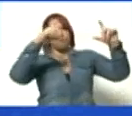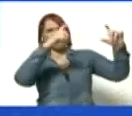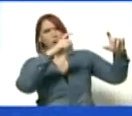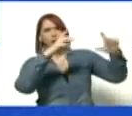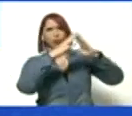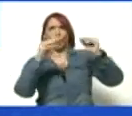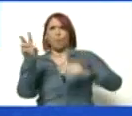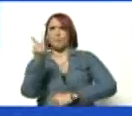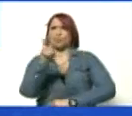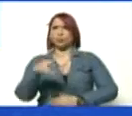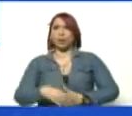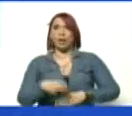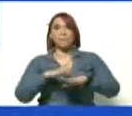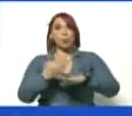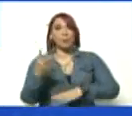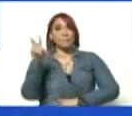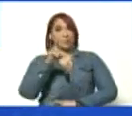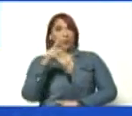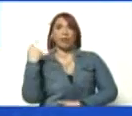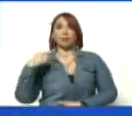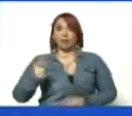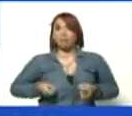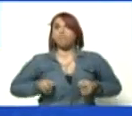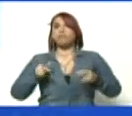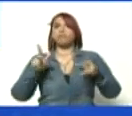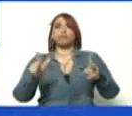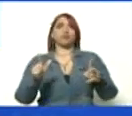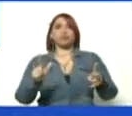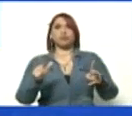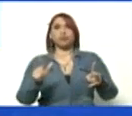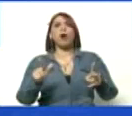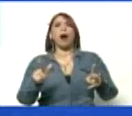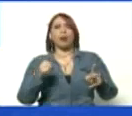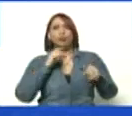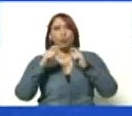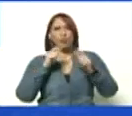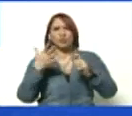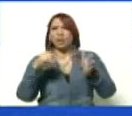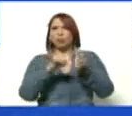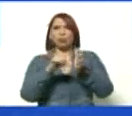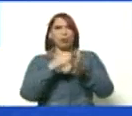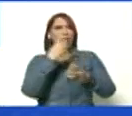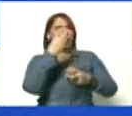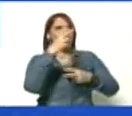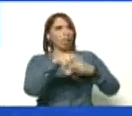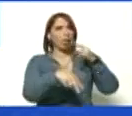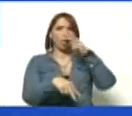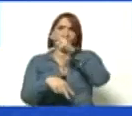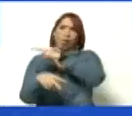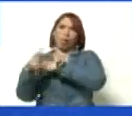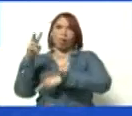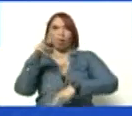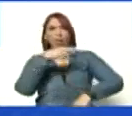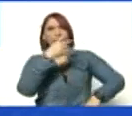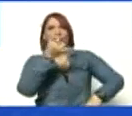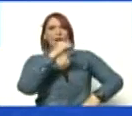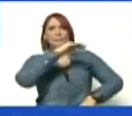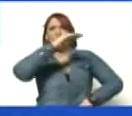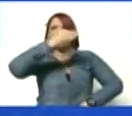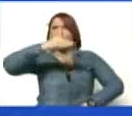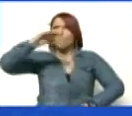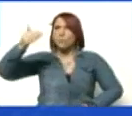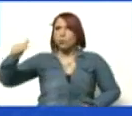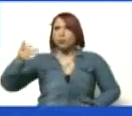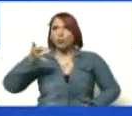Venezuela, porque Venezuela tiene esa posibilidad turística, que por donde usted pase hay un tepuy, ahí están